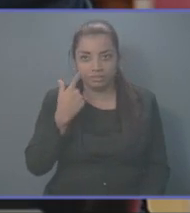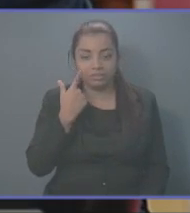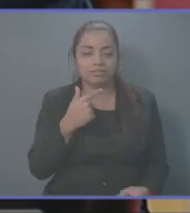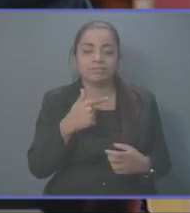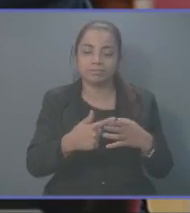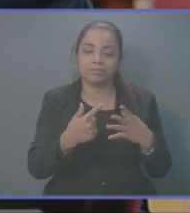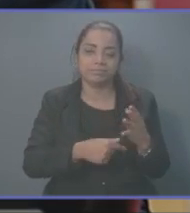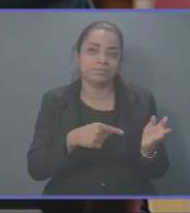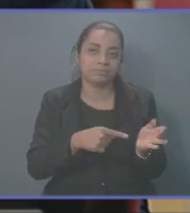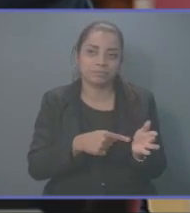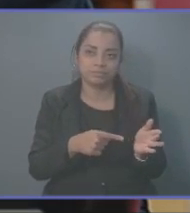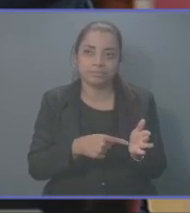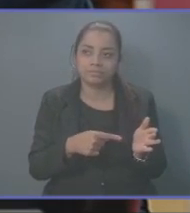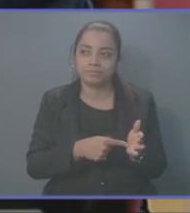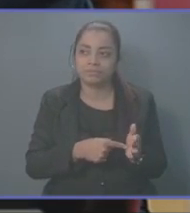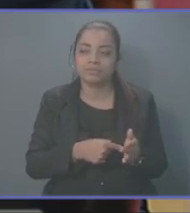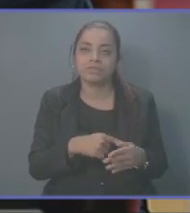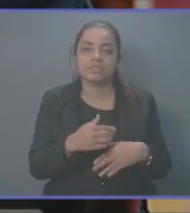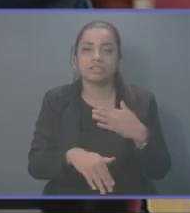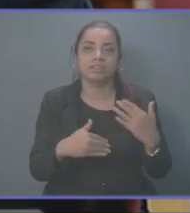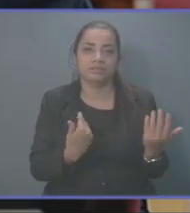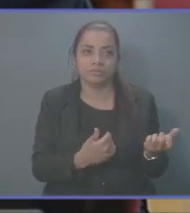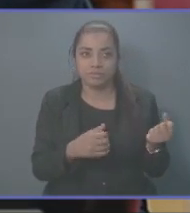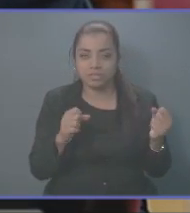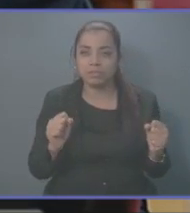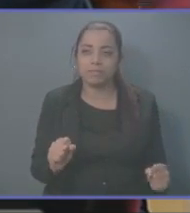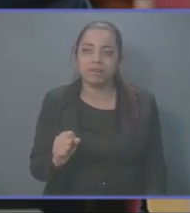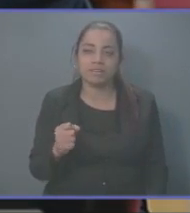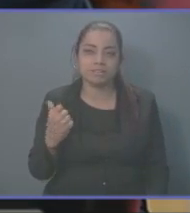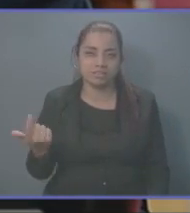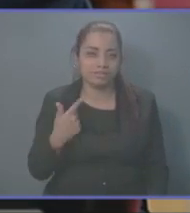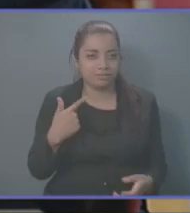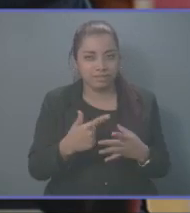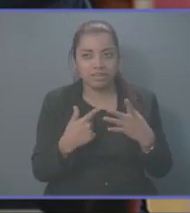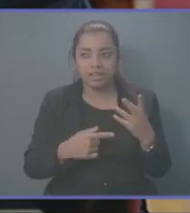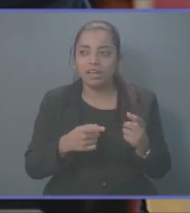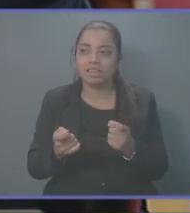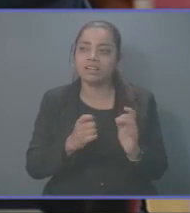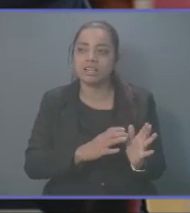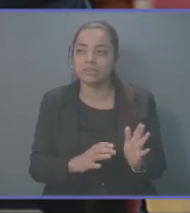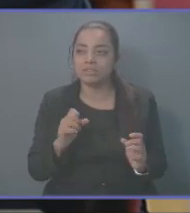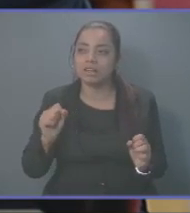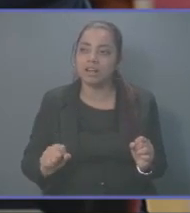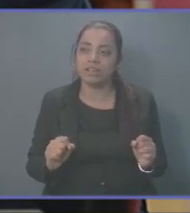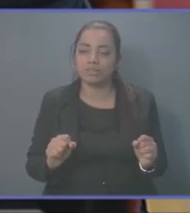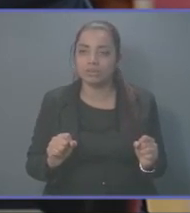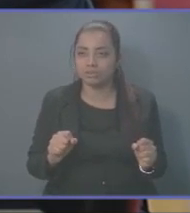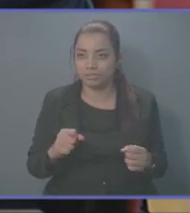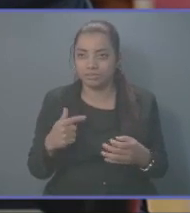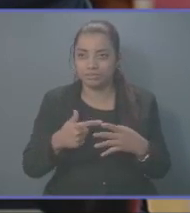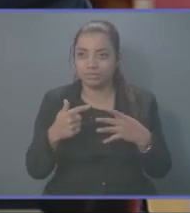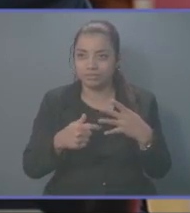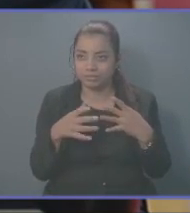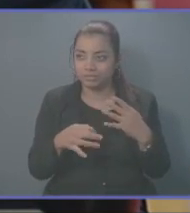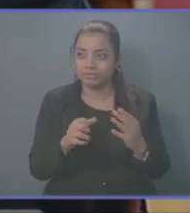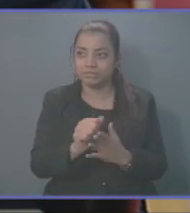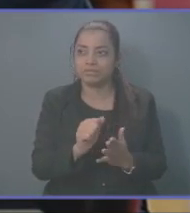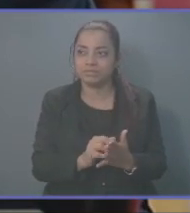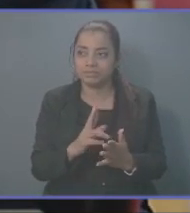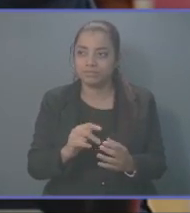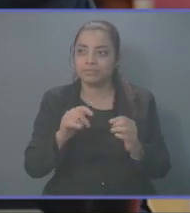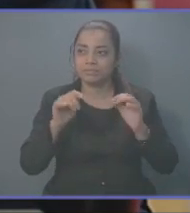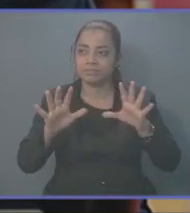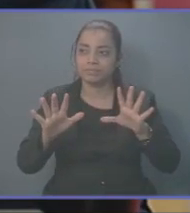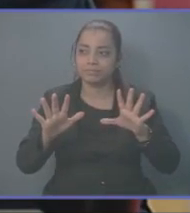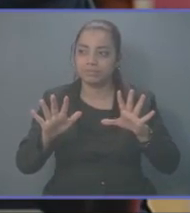existieran deudas pendientes que no se hayan regularizado bajo los términos de la presente ley. Artículo 10.